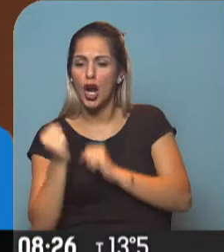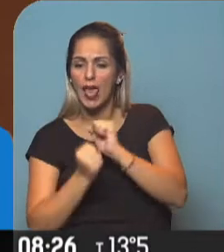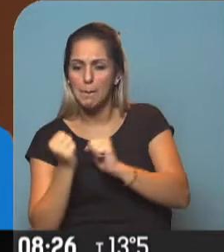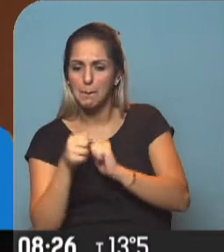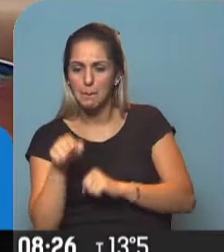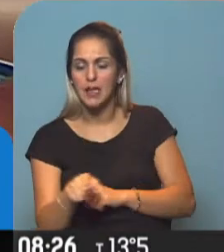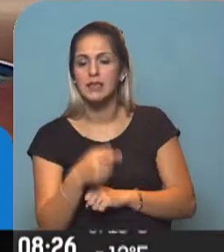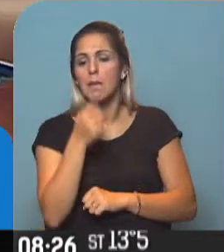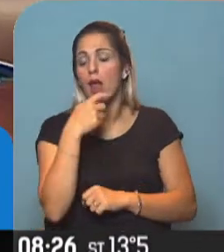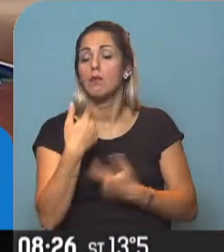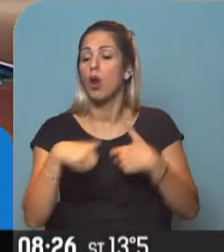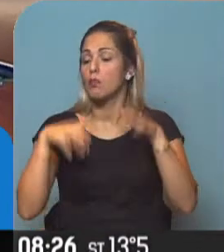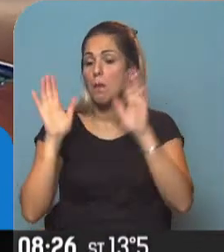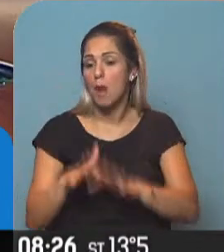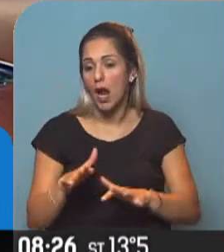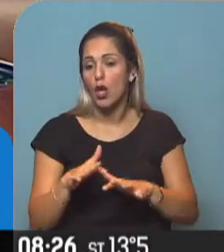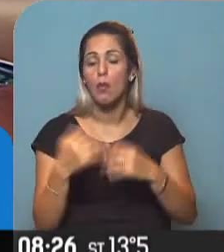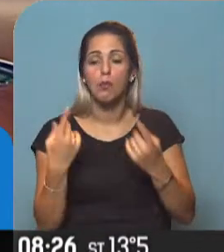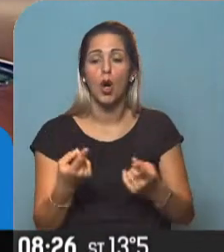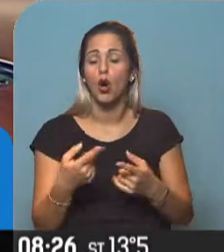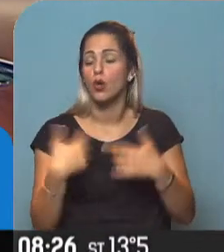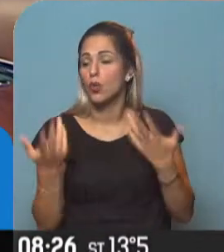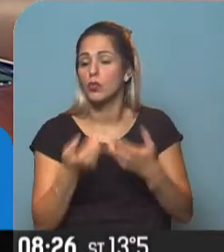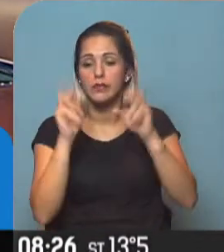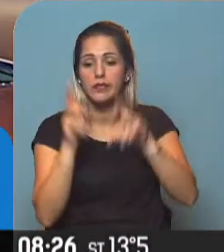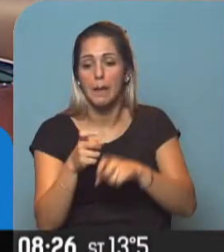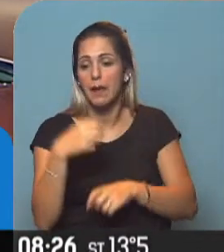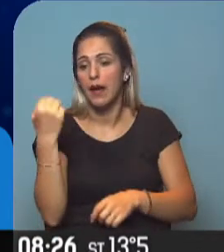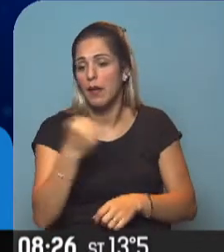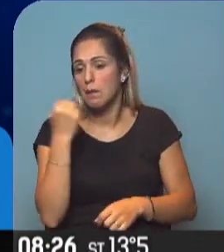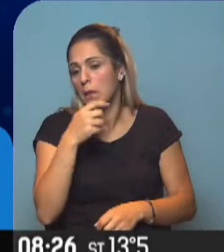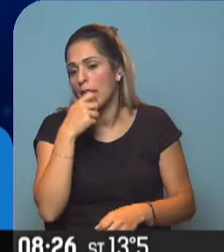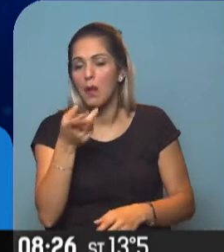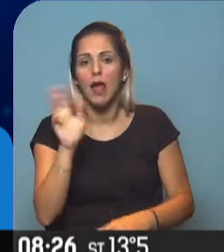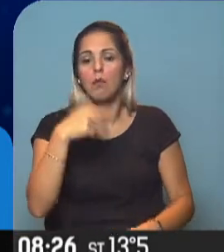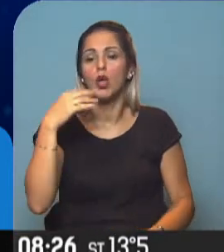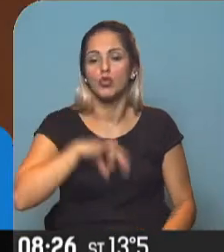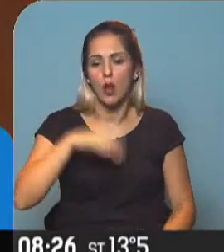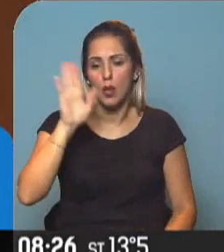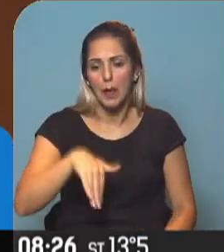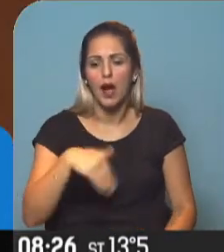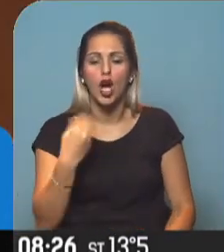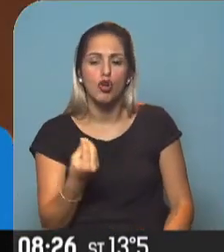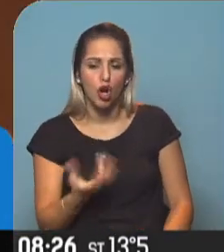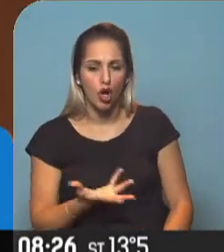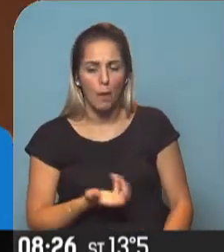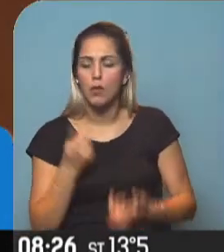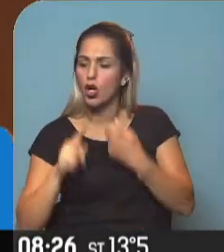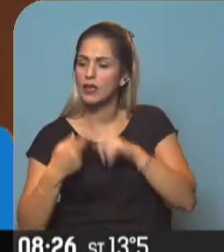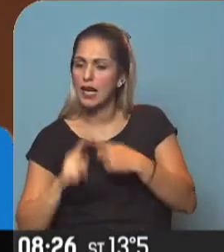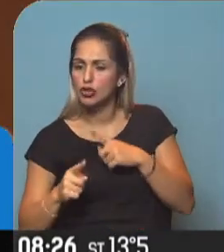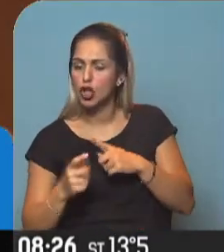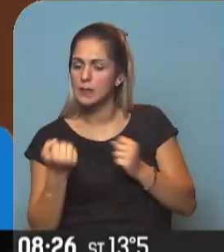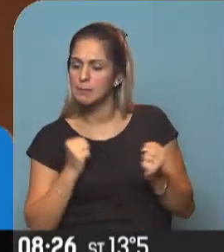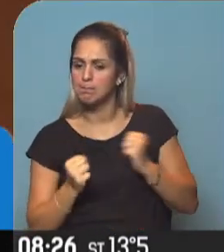concretar una huelga por una cuestión específica como decías vos por ejemplo baja de salario como era justamente esa relación de mucha